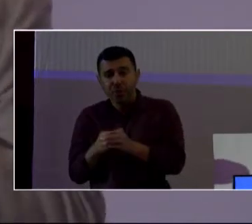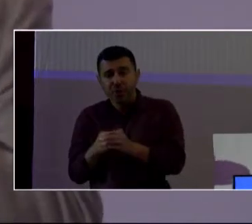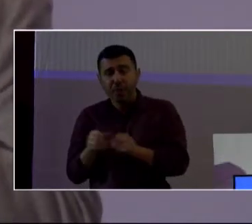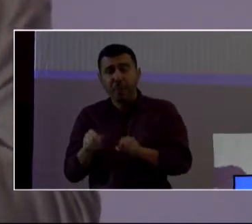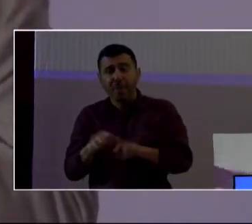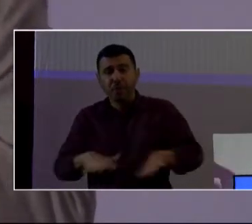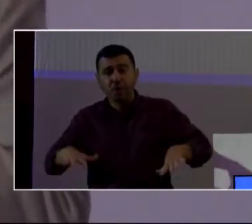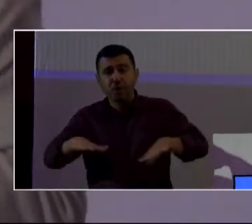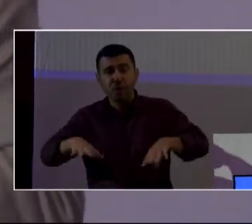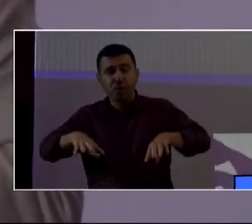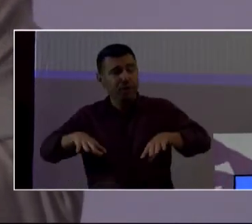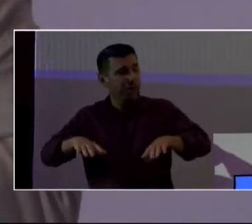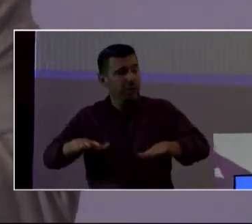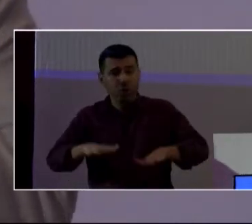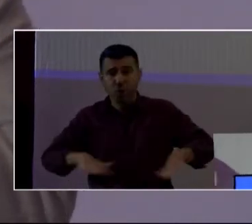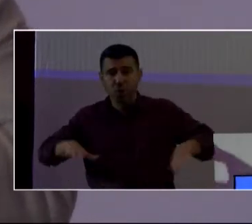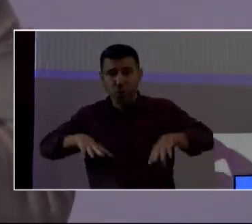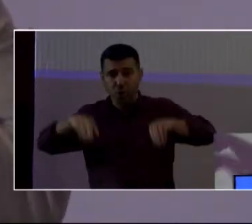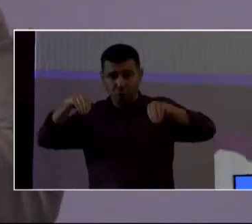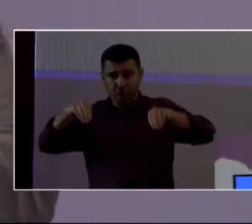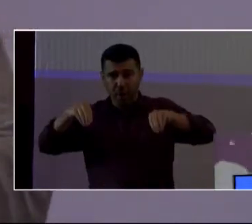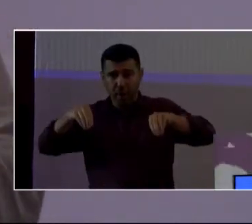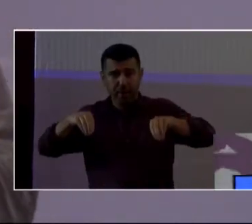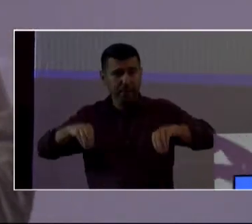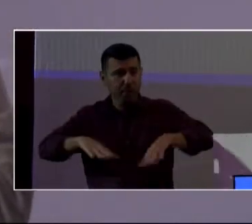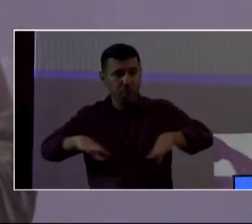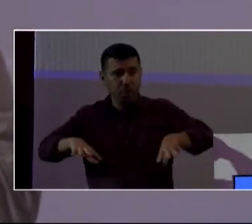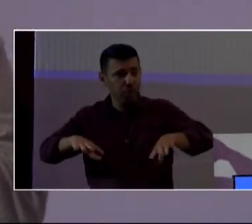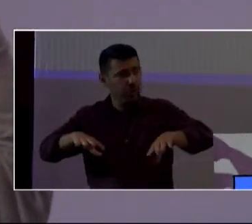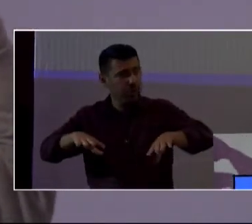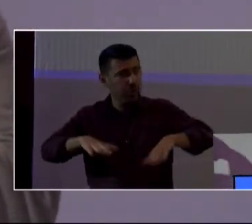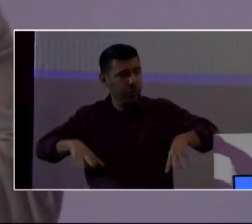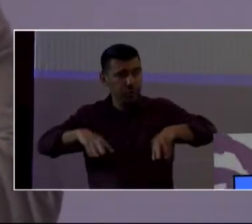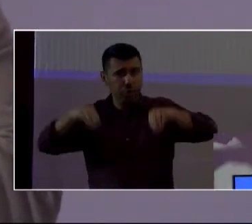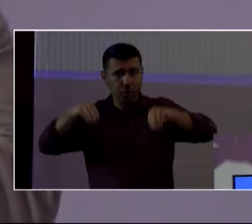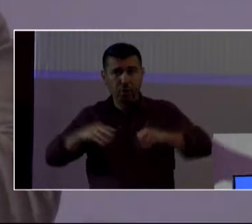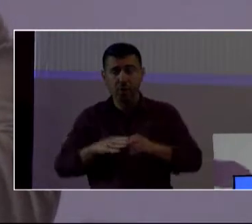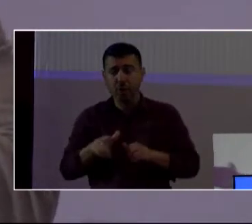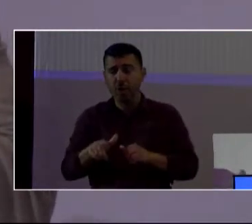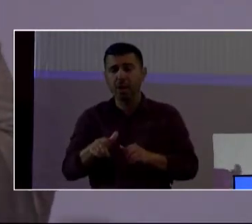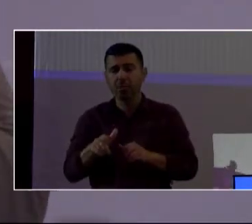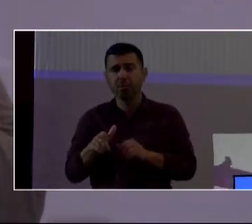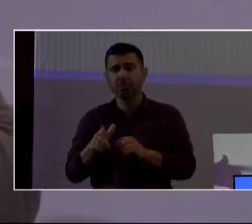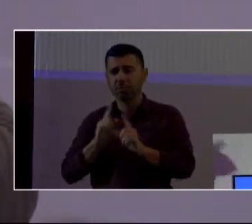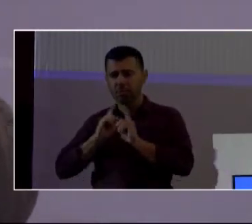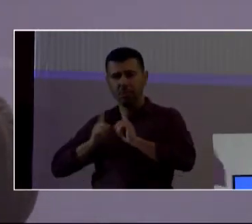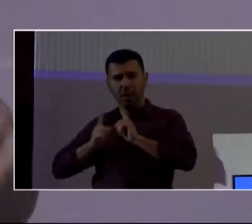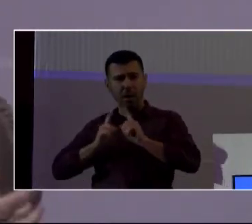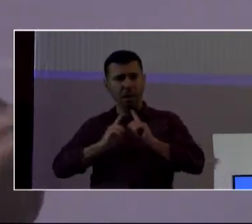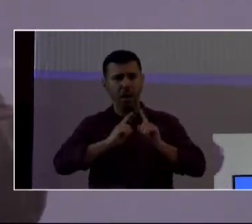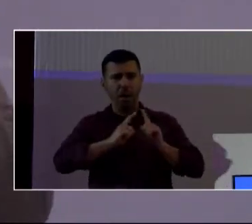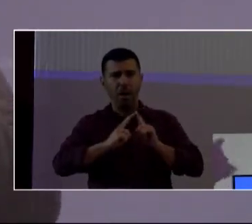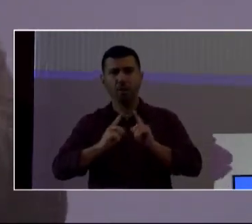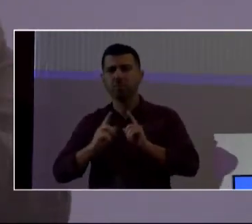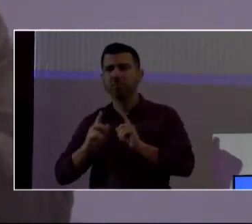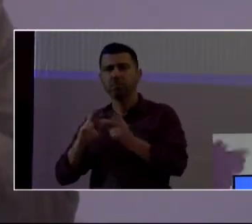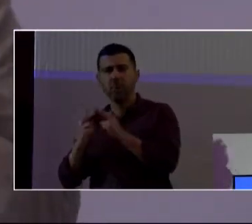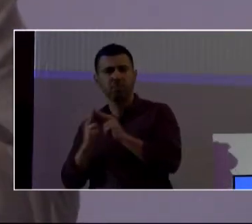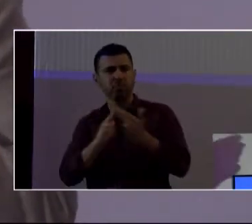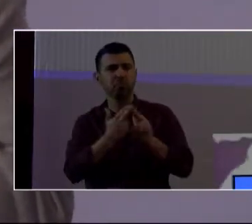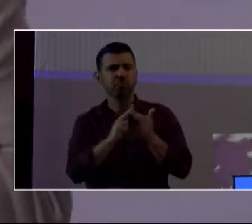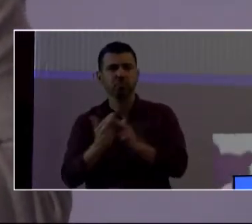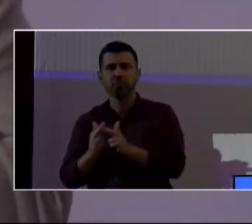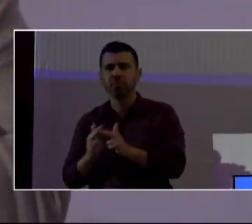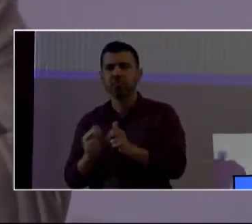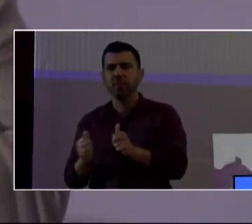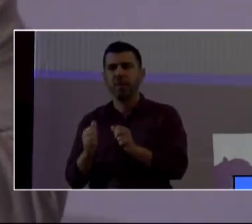ha podido relacionar muy bien con el turista, que se ha relacionado muy bien con sus compañeros de